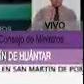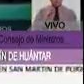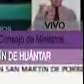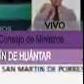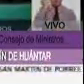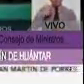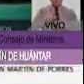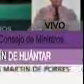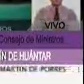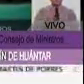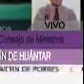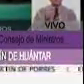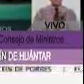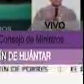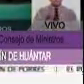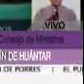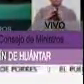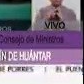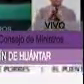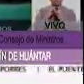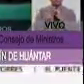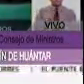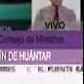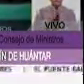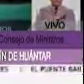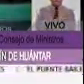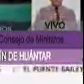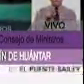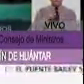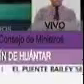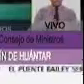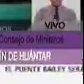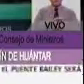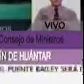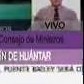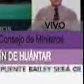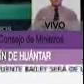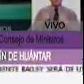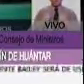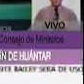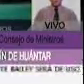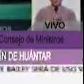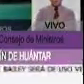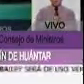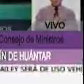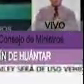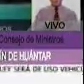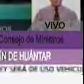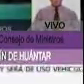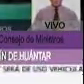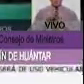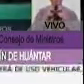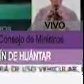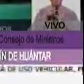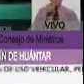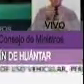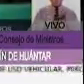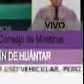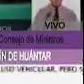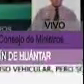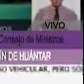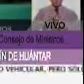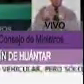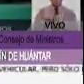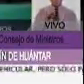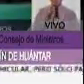que el Poder Judicial resuelva antes de la fecha de término que teníamos como Estado para contestar la demanda. La